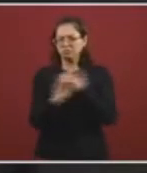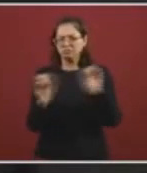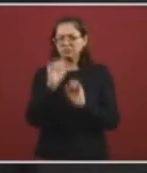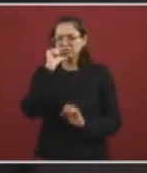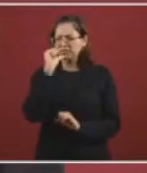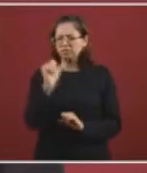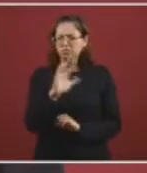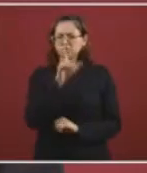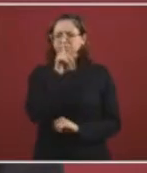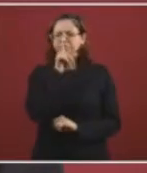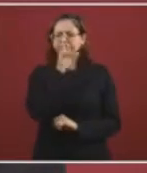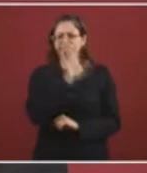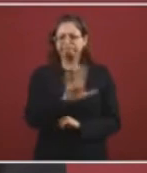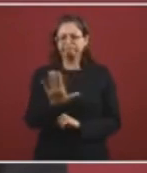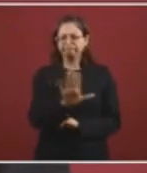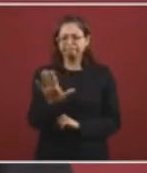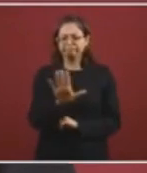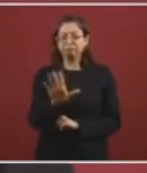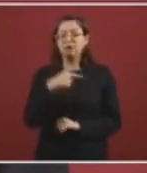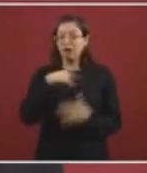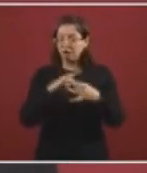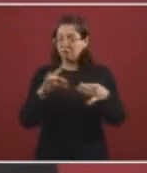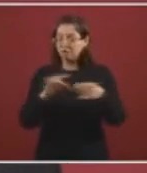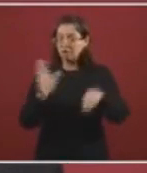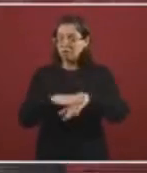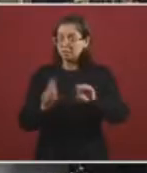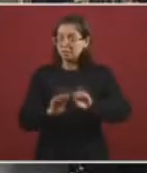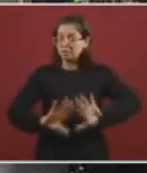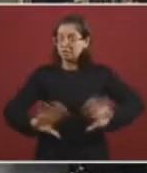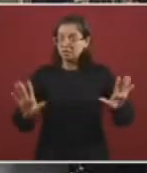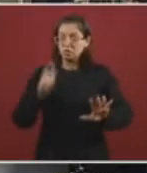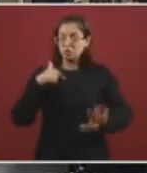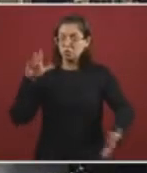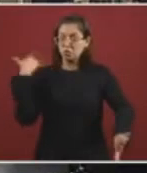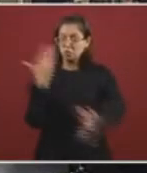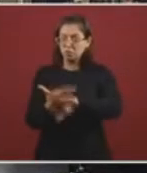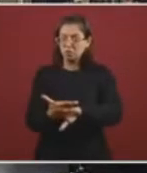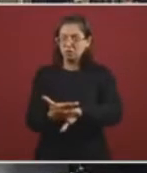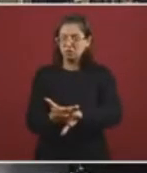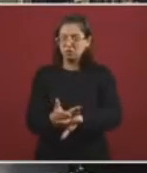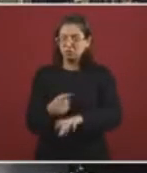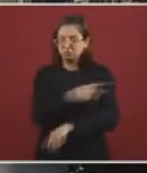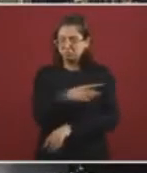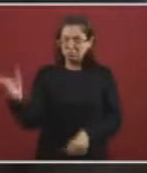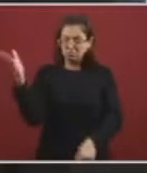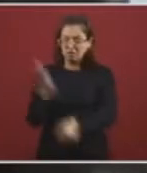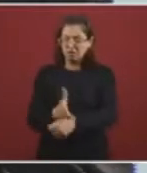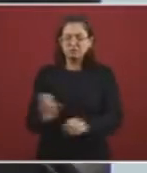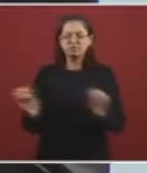a los medios, no es de ninguna manera un cuestionamiento, mucho menos una censura,